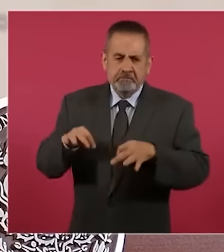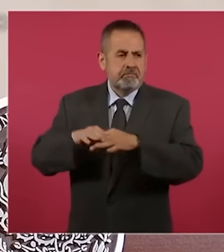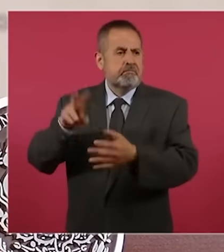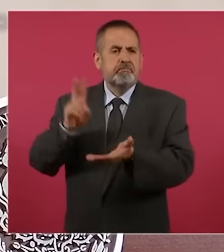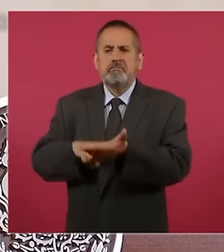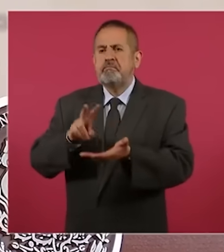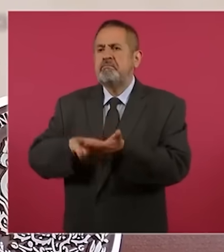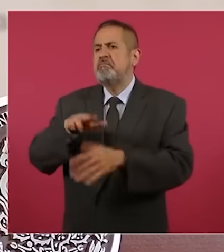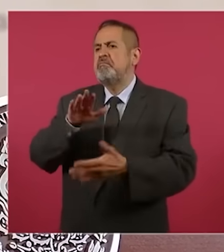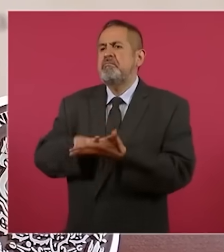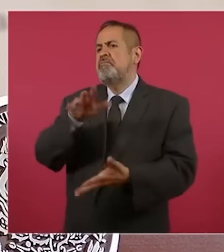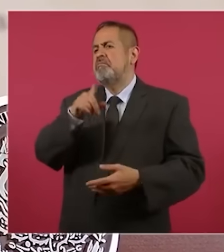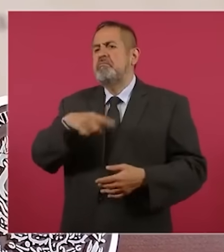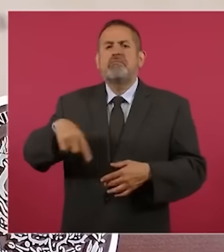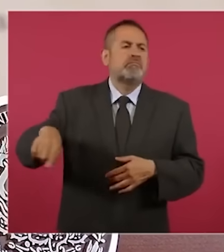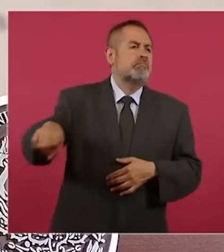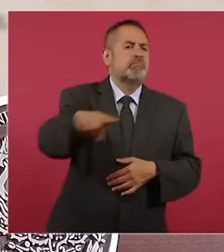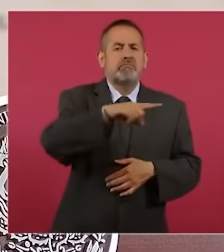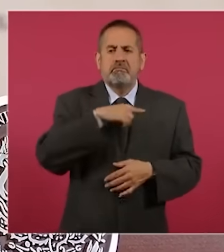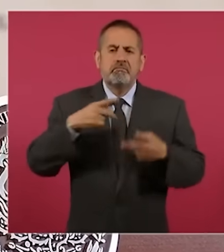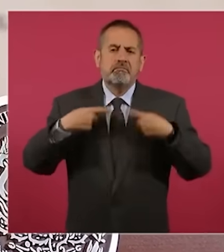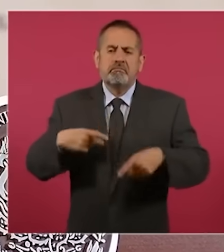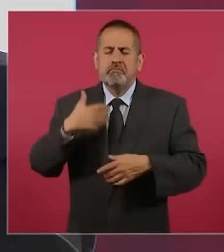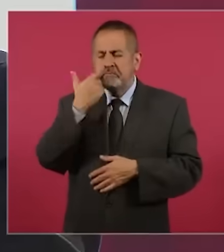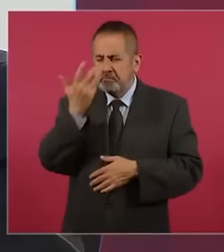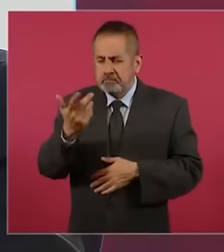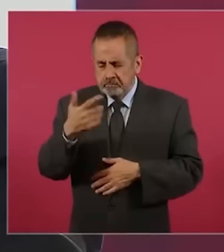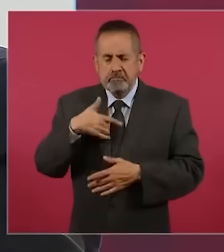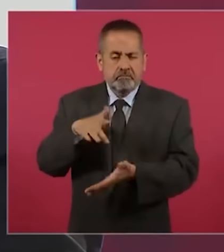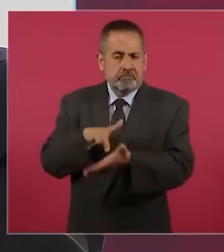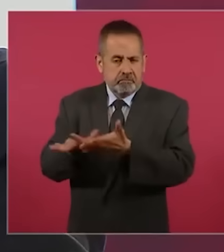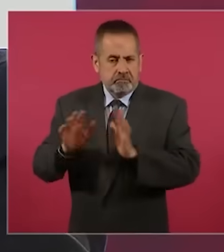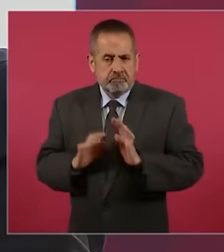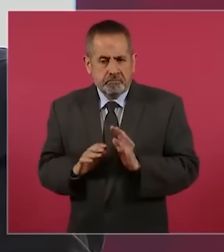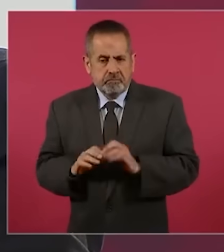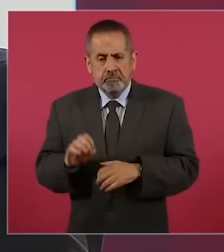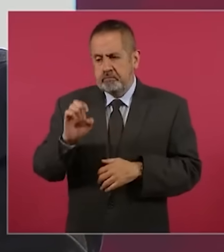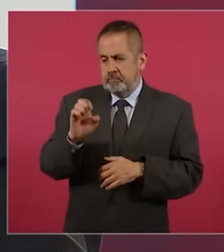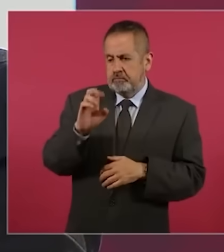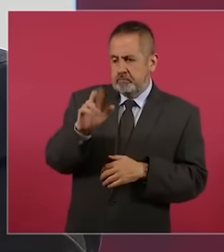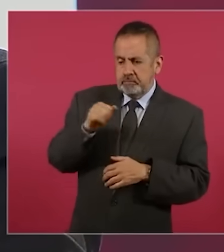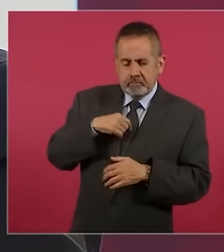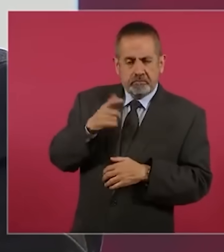el interés general, pensar en el pueblo,